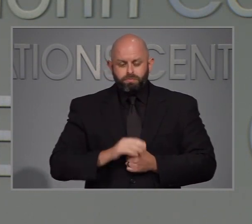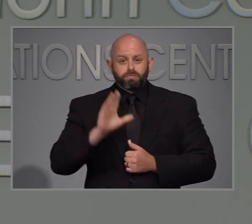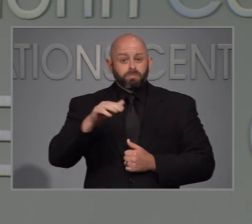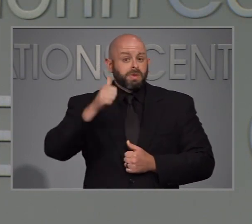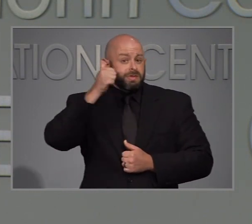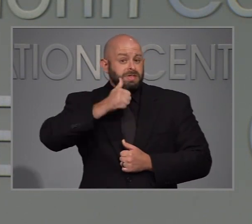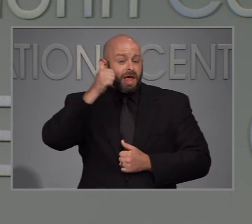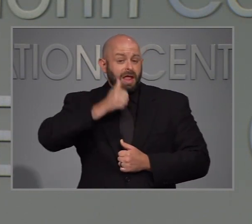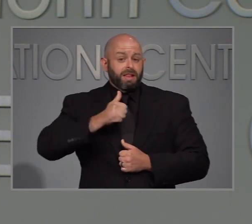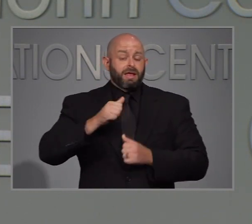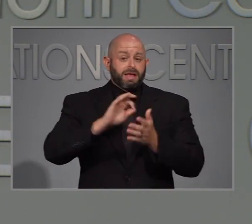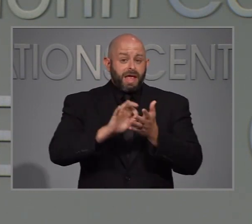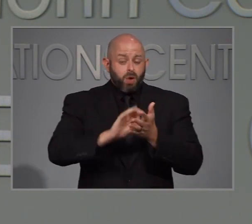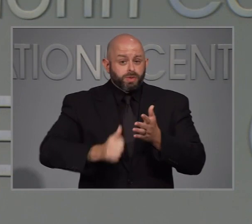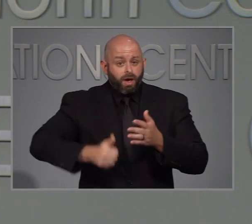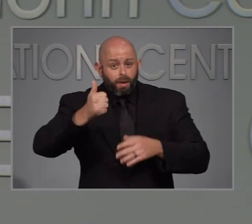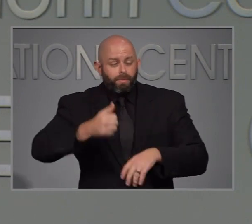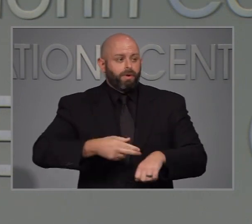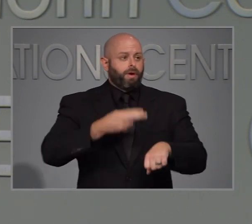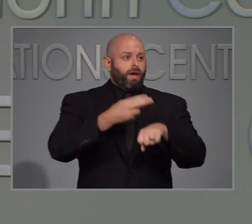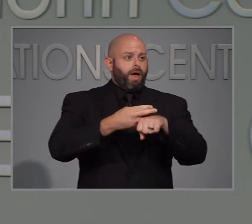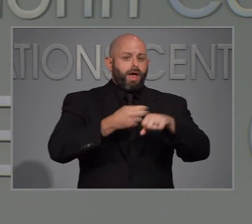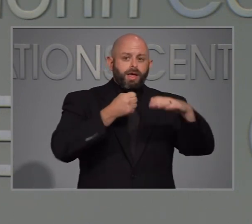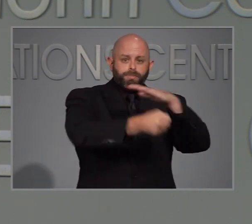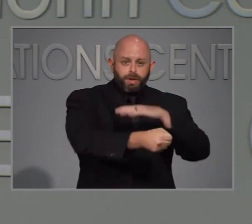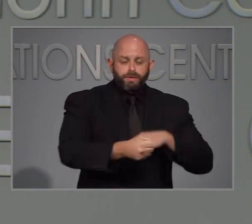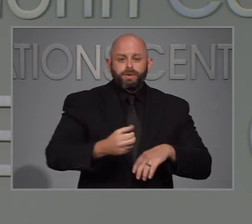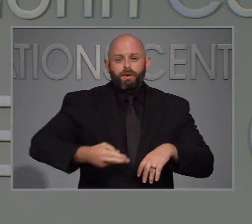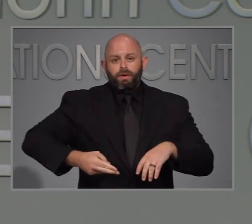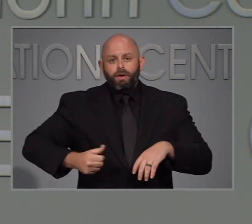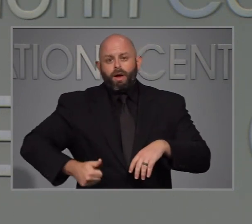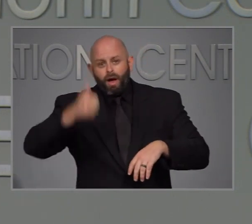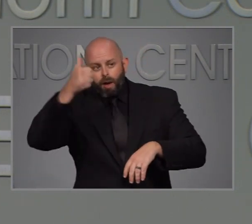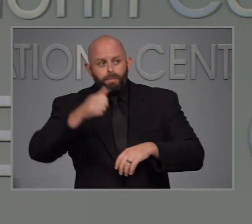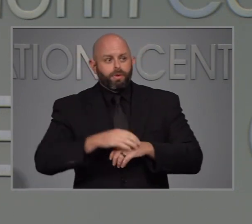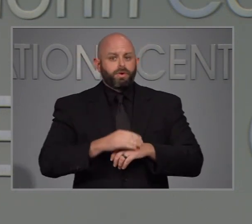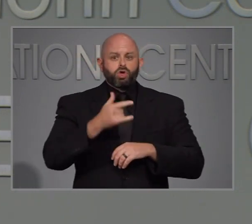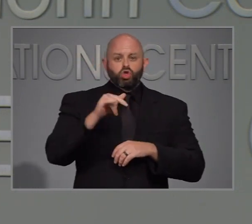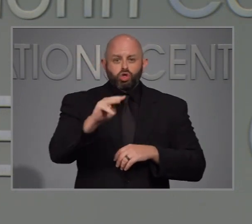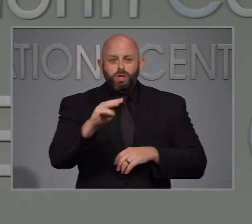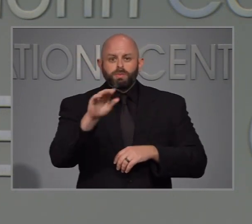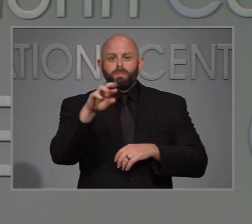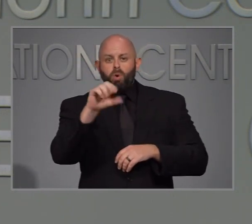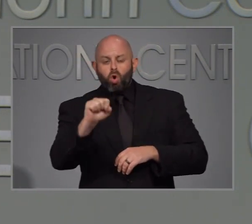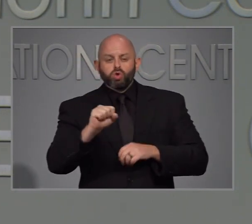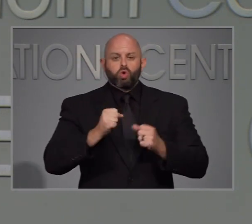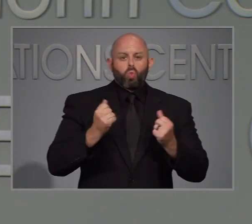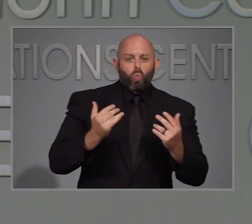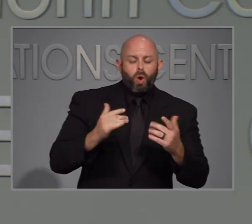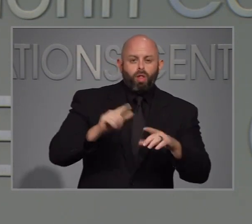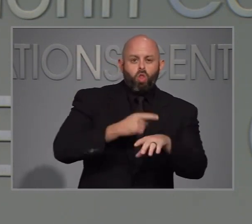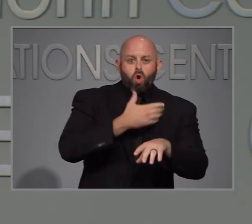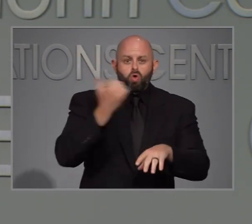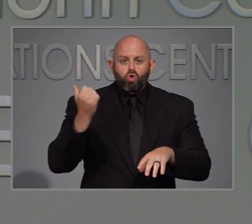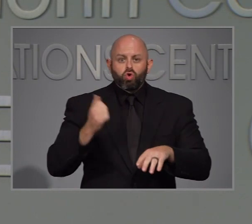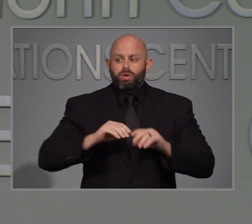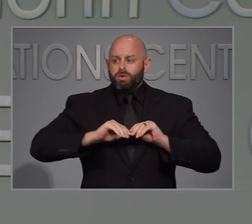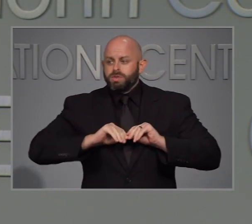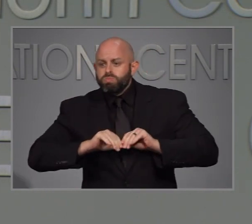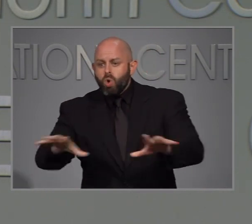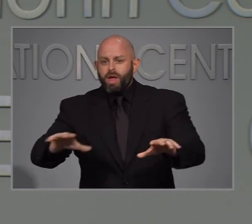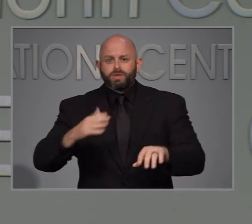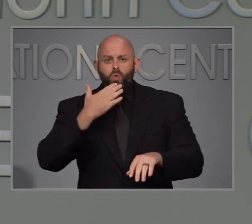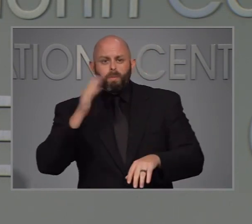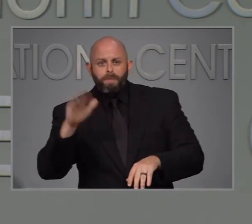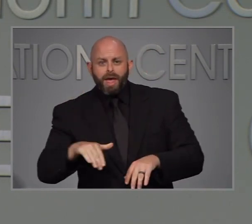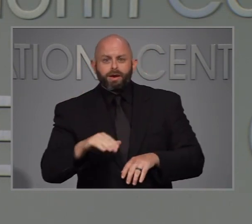casos diarios, el porcentaje está subiendo, hospitalizaciones y ahora los bares tienen que esperar